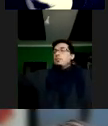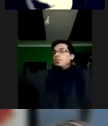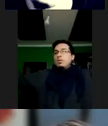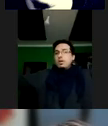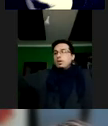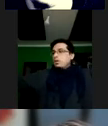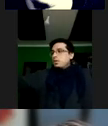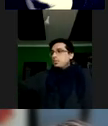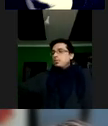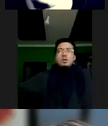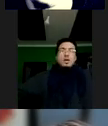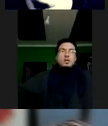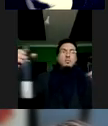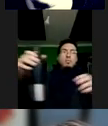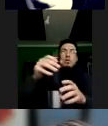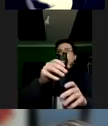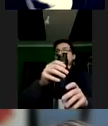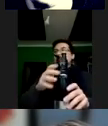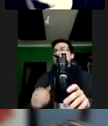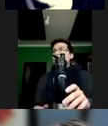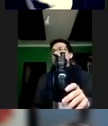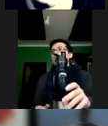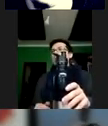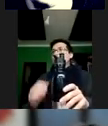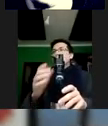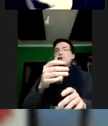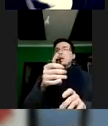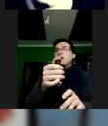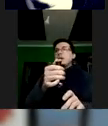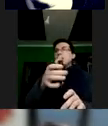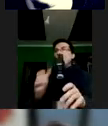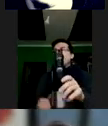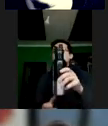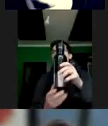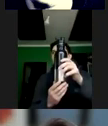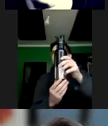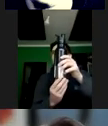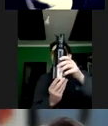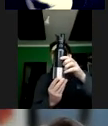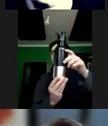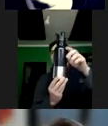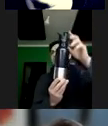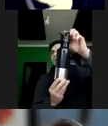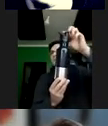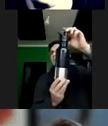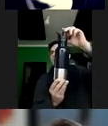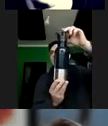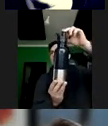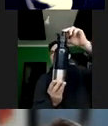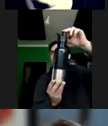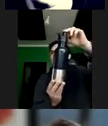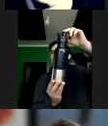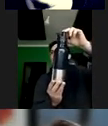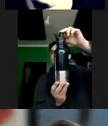por ejemplo, no sé, pues esta cantimplora que tengo acá, que es la que utilizo para tomar agüita, y de repente tenemos el dibujo ahí, la